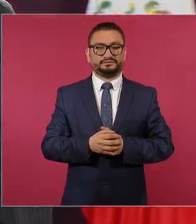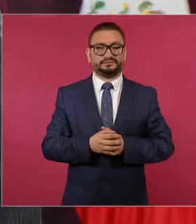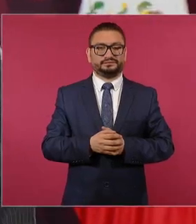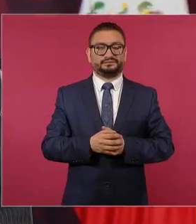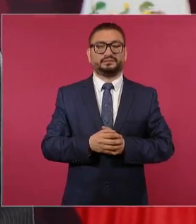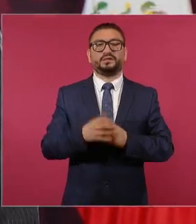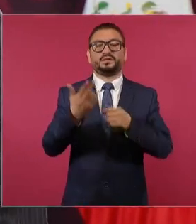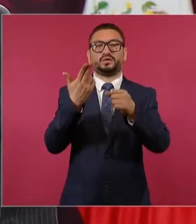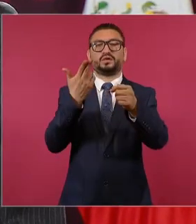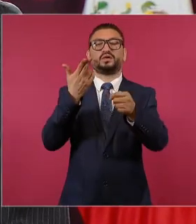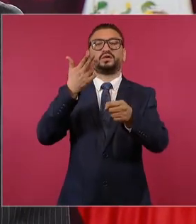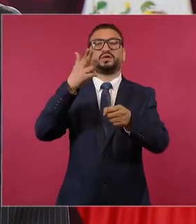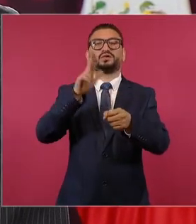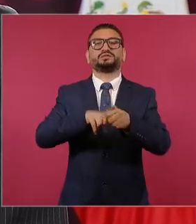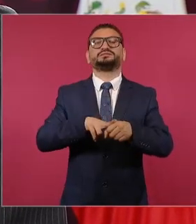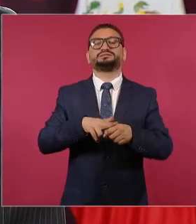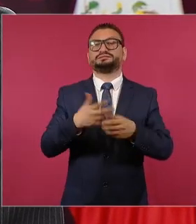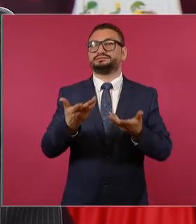Hospitales,